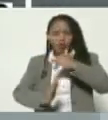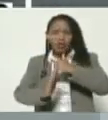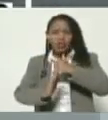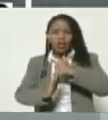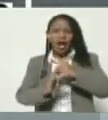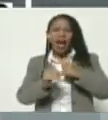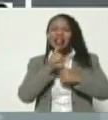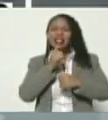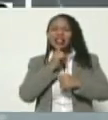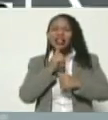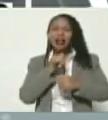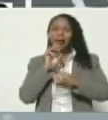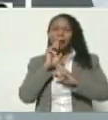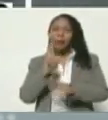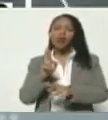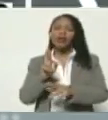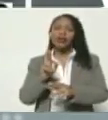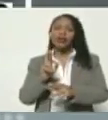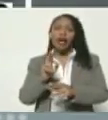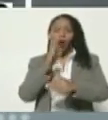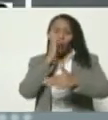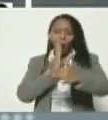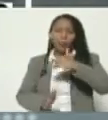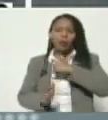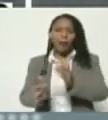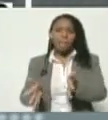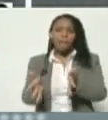a quien resulte ganador o ganadora.